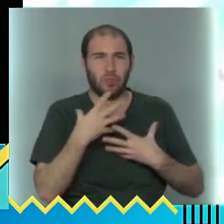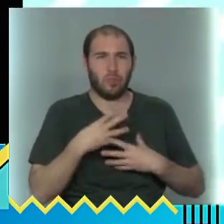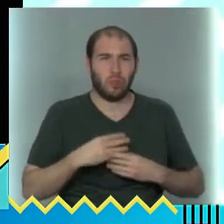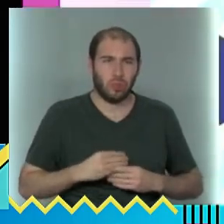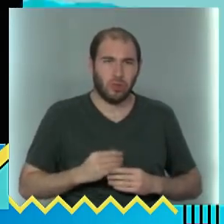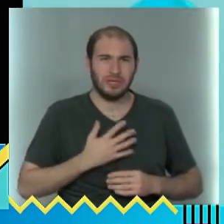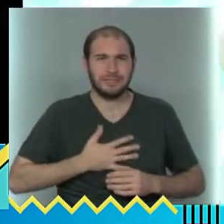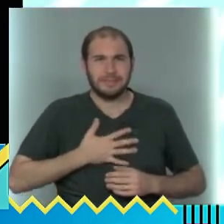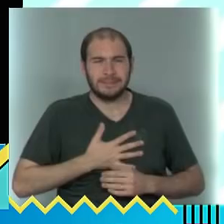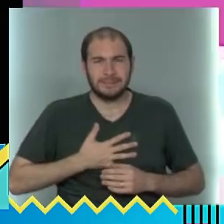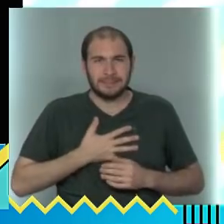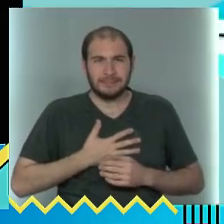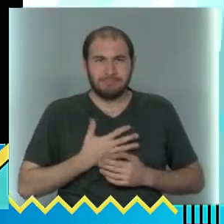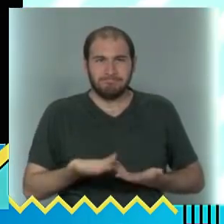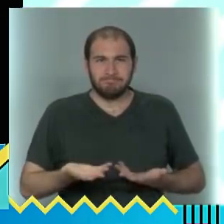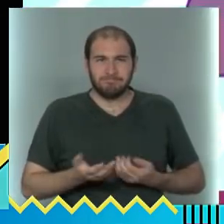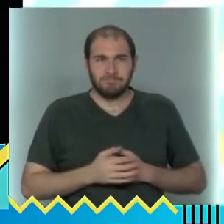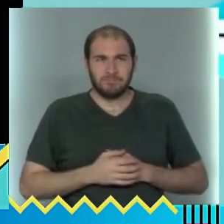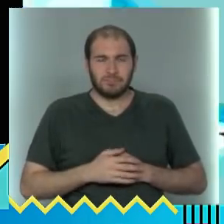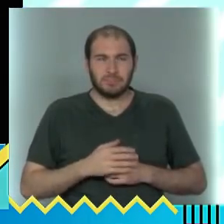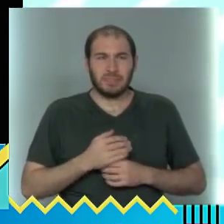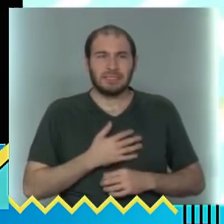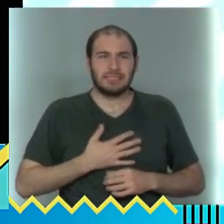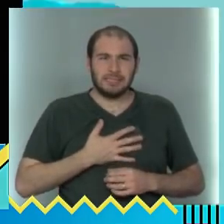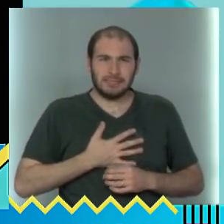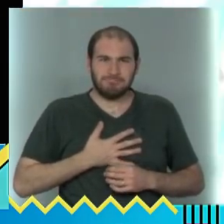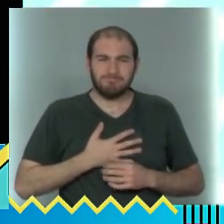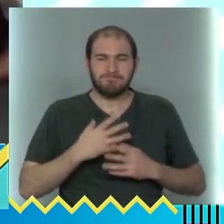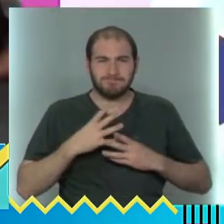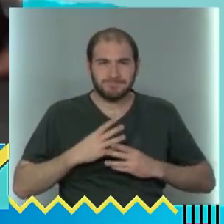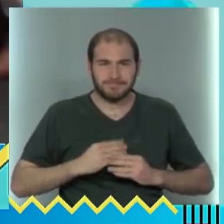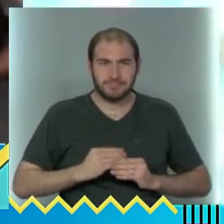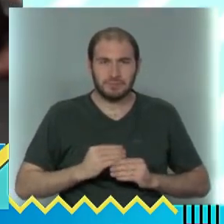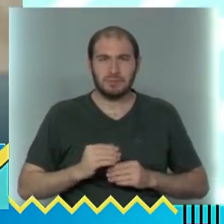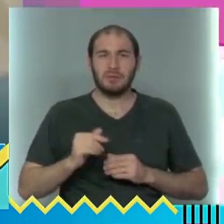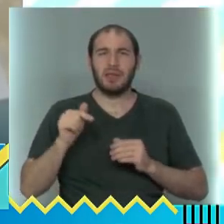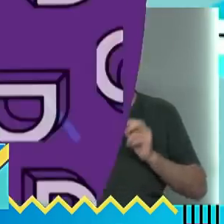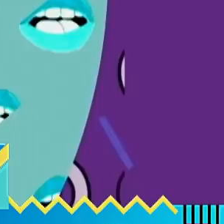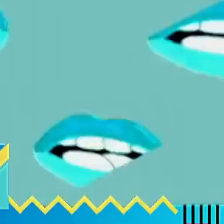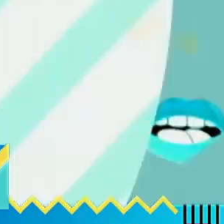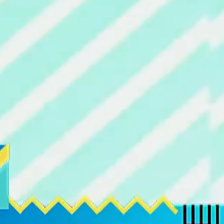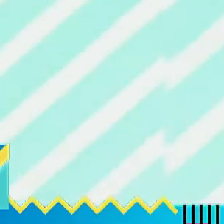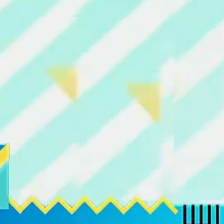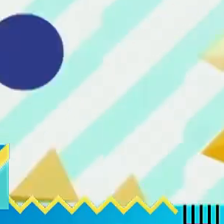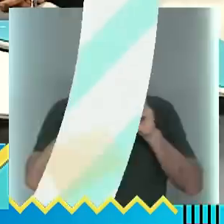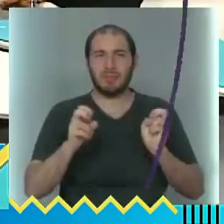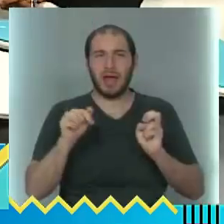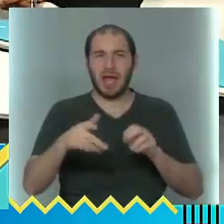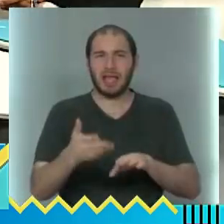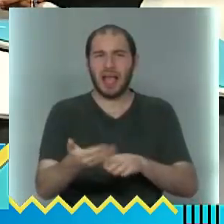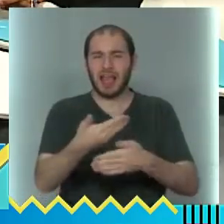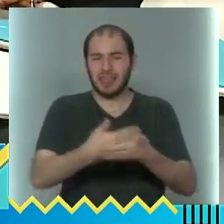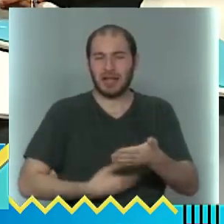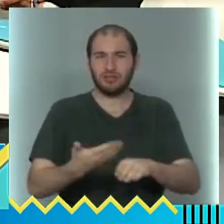o sentirse de alguna manera a lo mejor en ese estado, ¿no? Bueno, en ese aspecto tiene que ver un poco el diagnóstico. ¿Cuánto